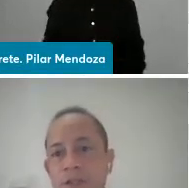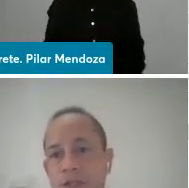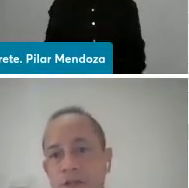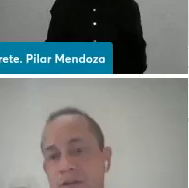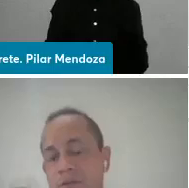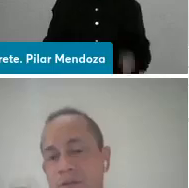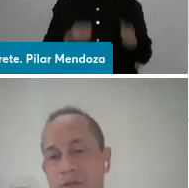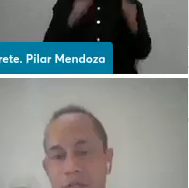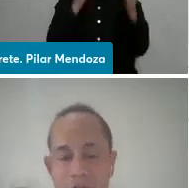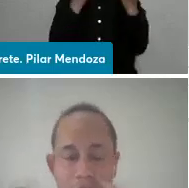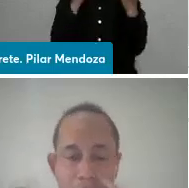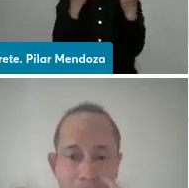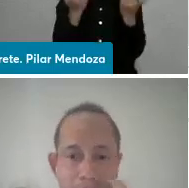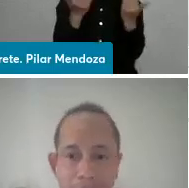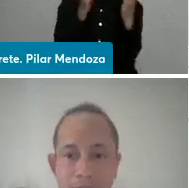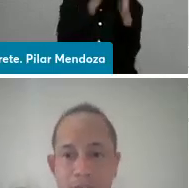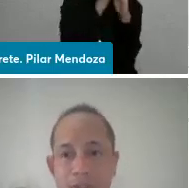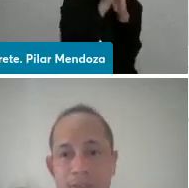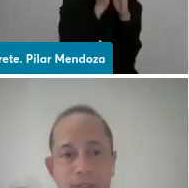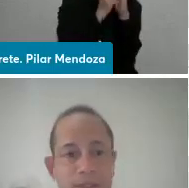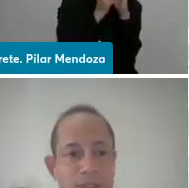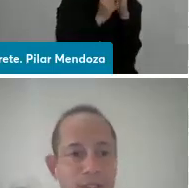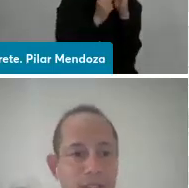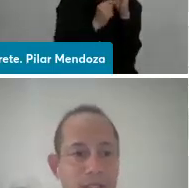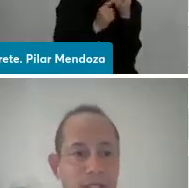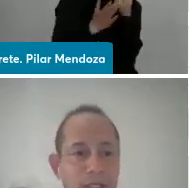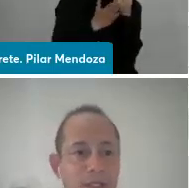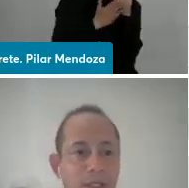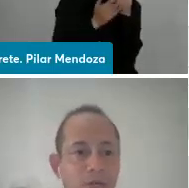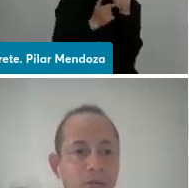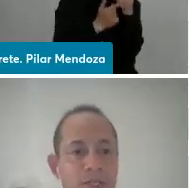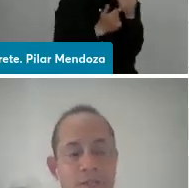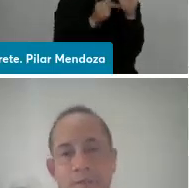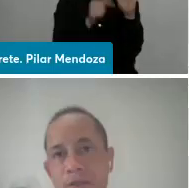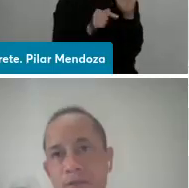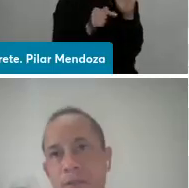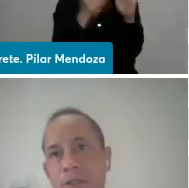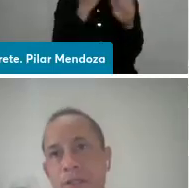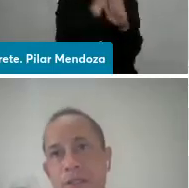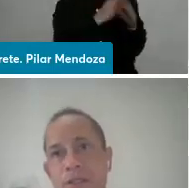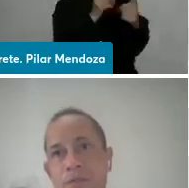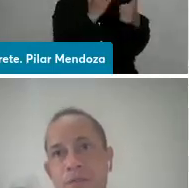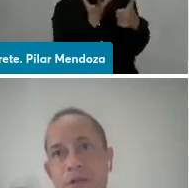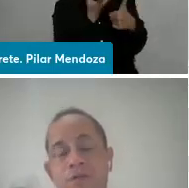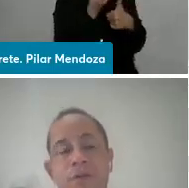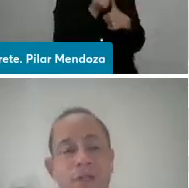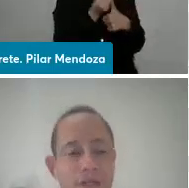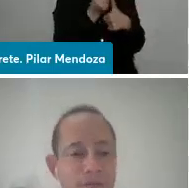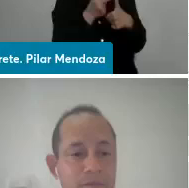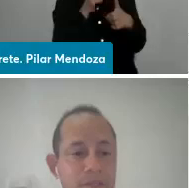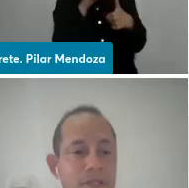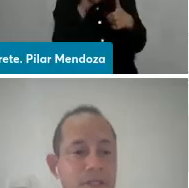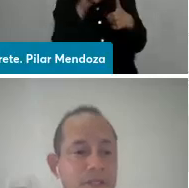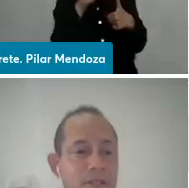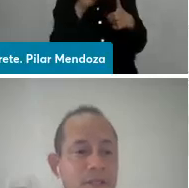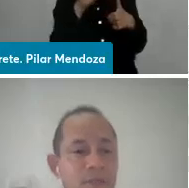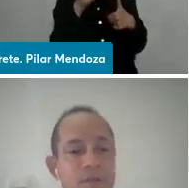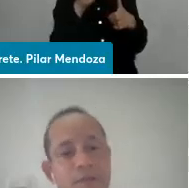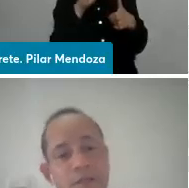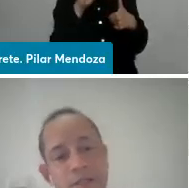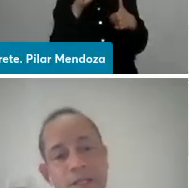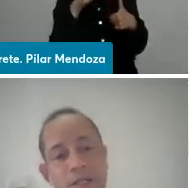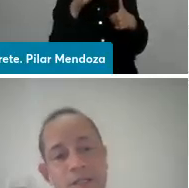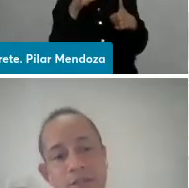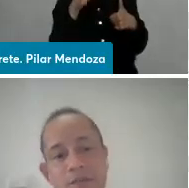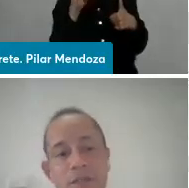Los indicadores, bueno, creo que eso lo abarcamos en la parte de rúbricas, pero digamos al final, pues se hace siempre